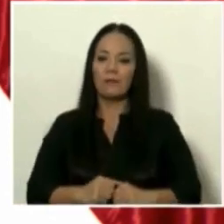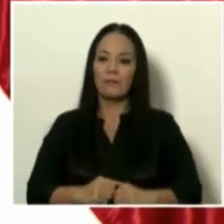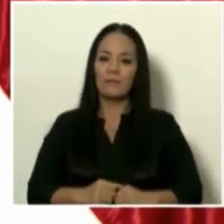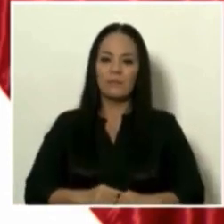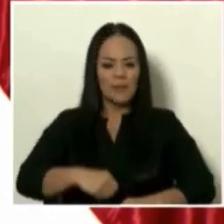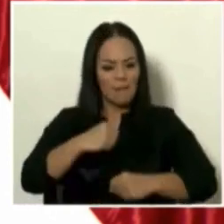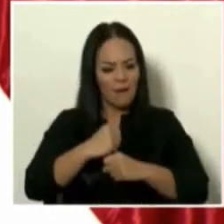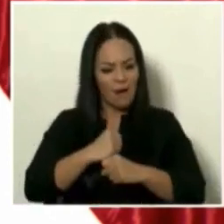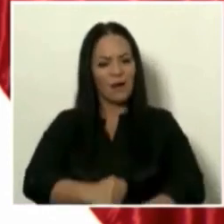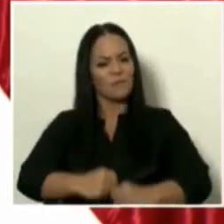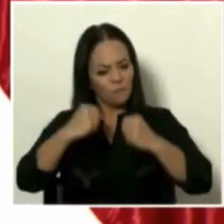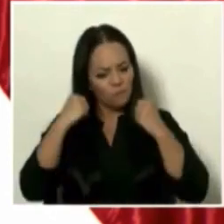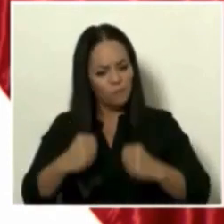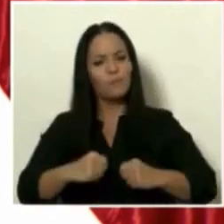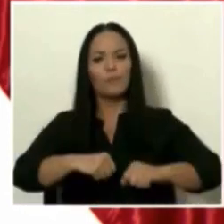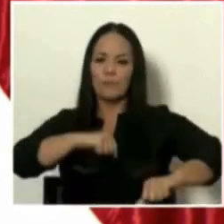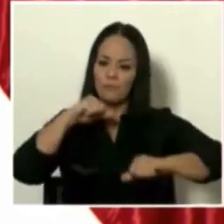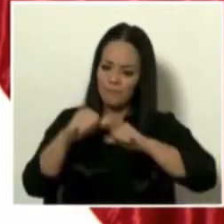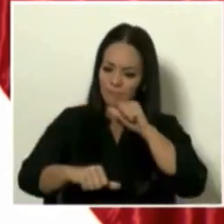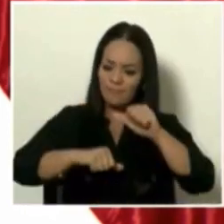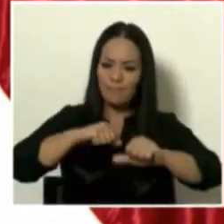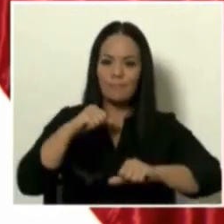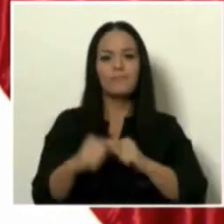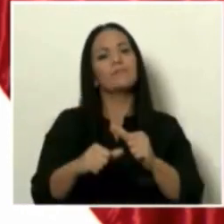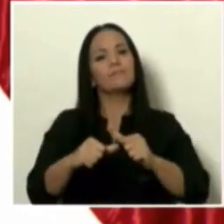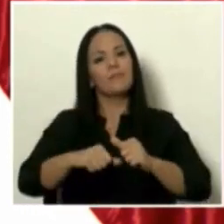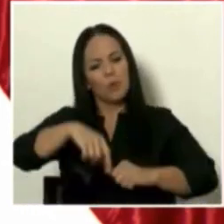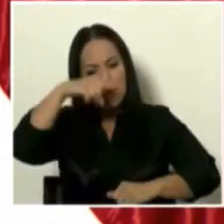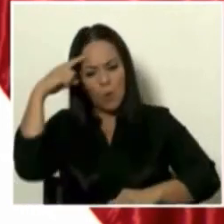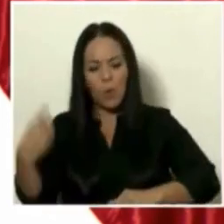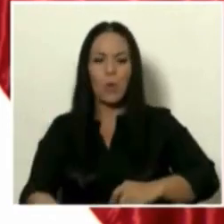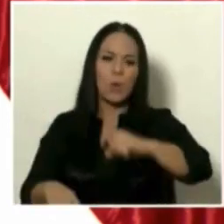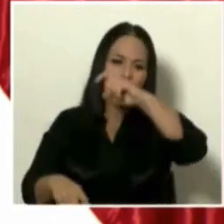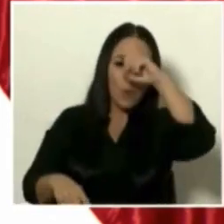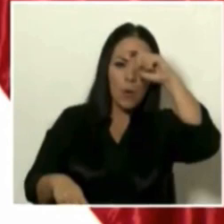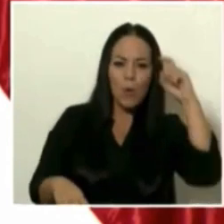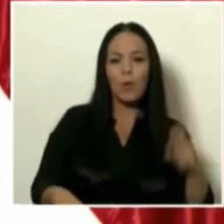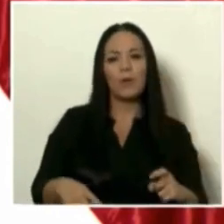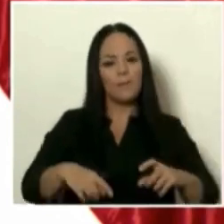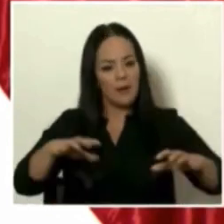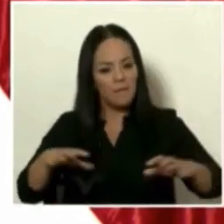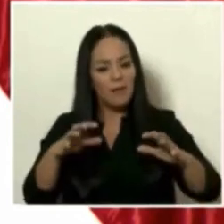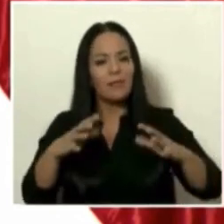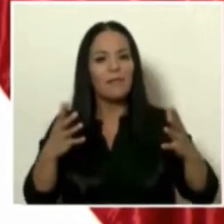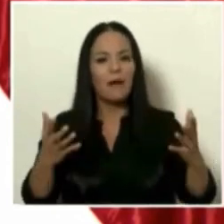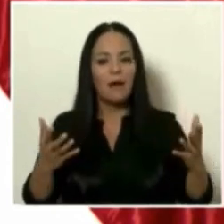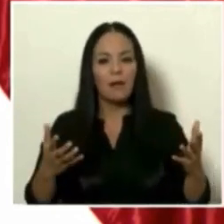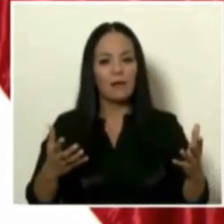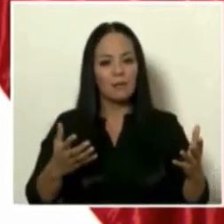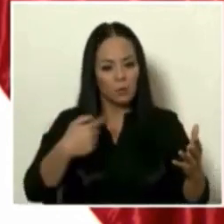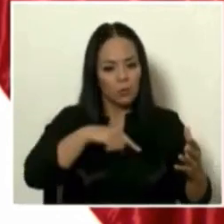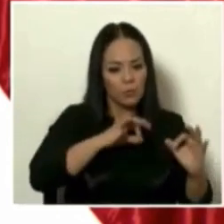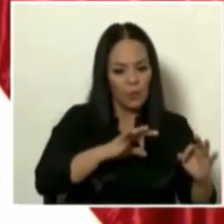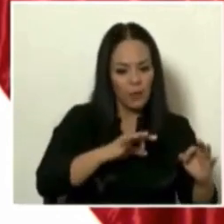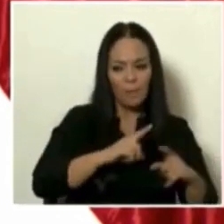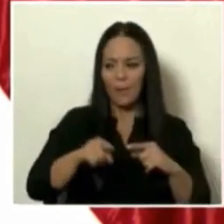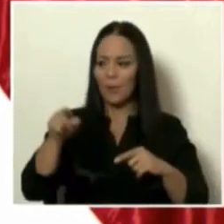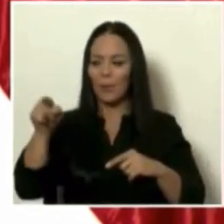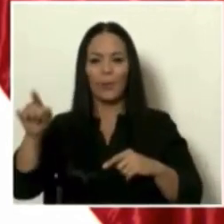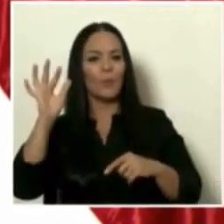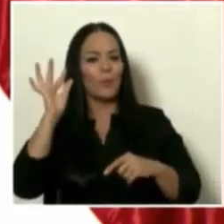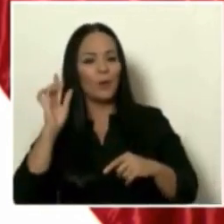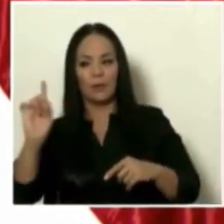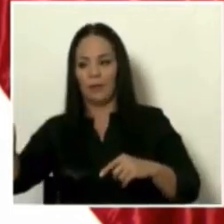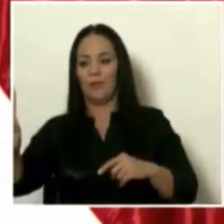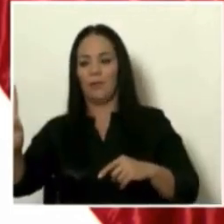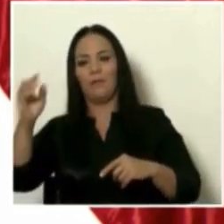violentamente, con esfuerzo, con las faldas y la lengua afuera, para reactivar, se une con el grupo, porque el